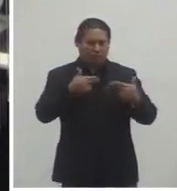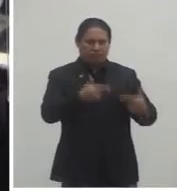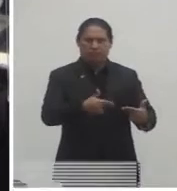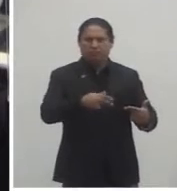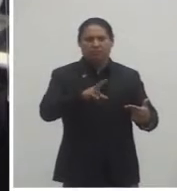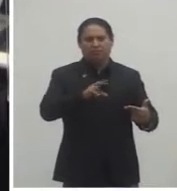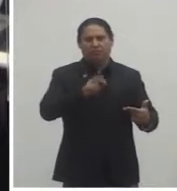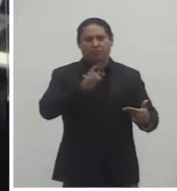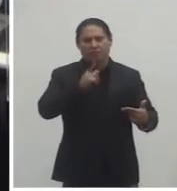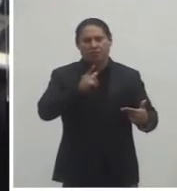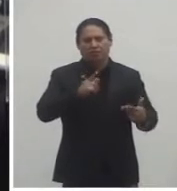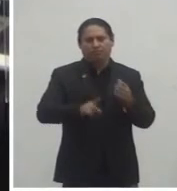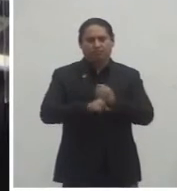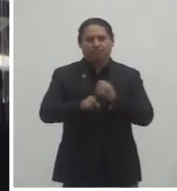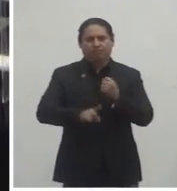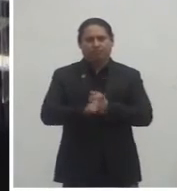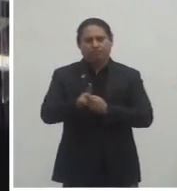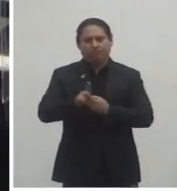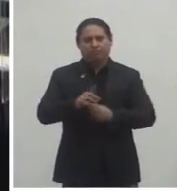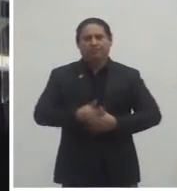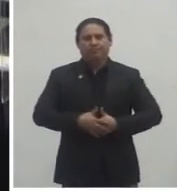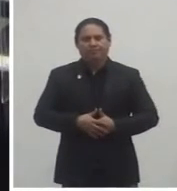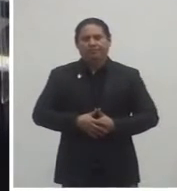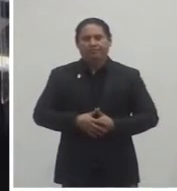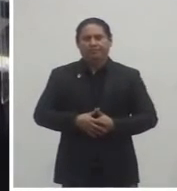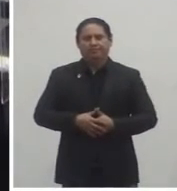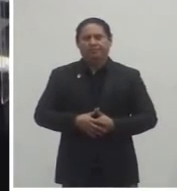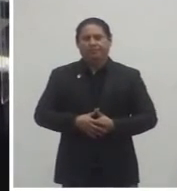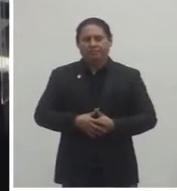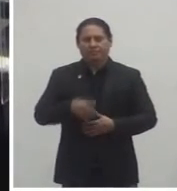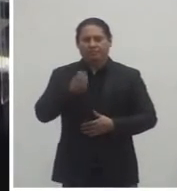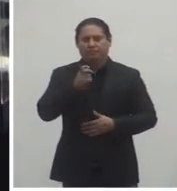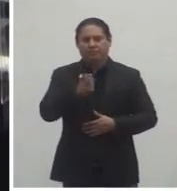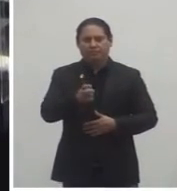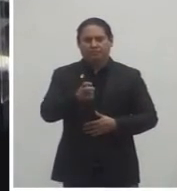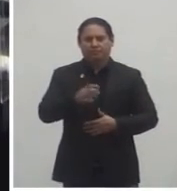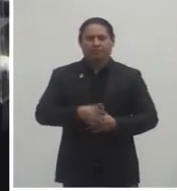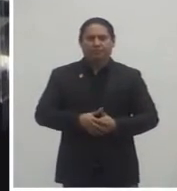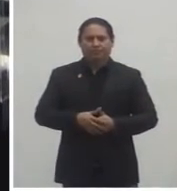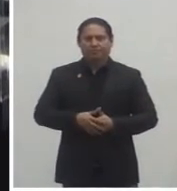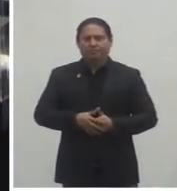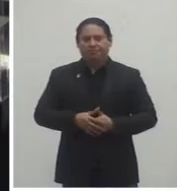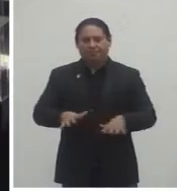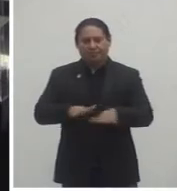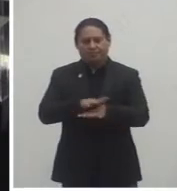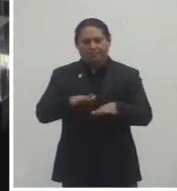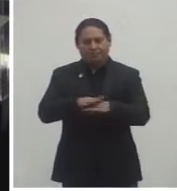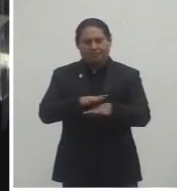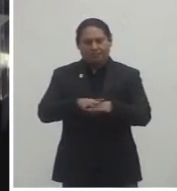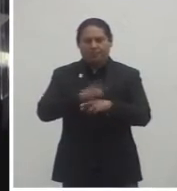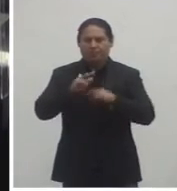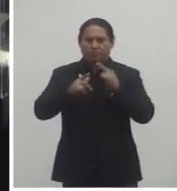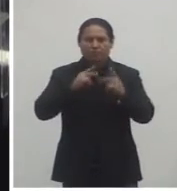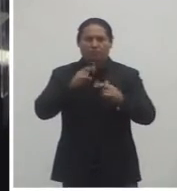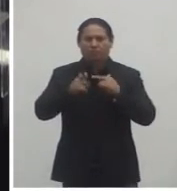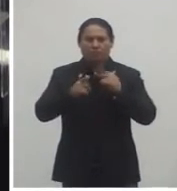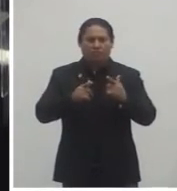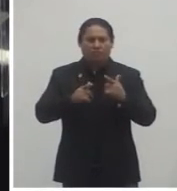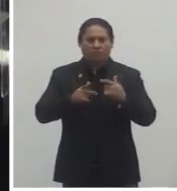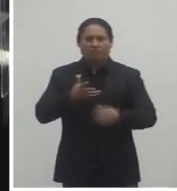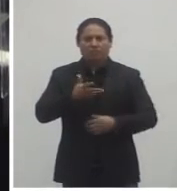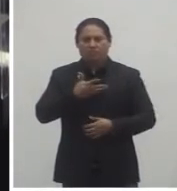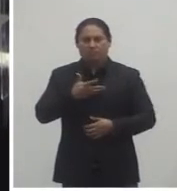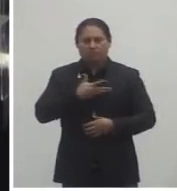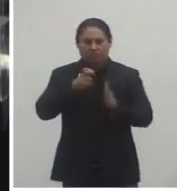le heredaron conflictos. Sin duda, eso es algo que estamos convocados a cambiar y a mejorar. Tenemos